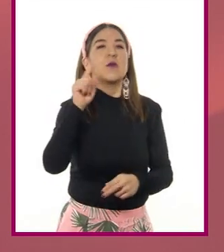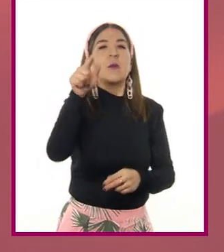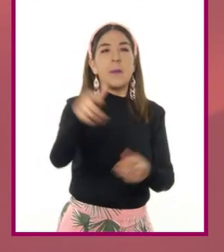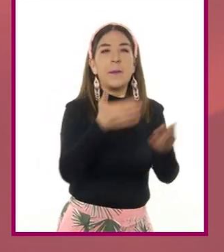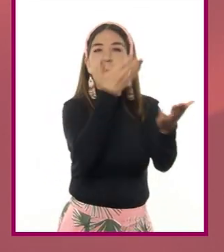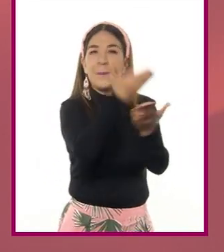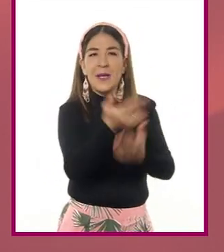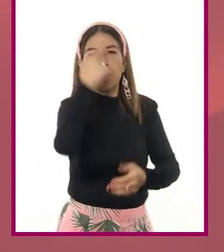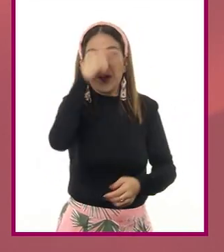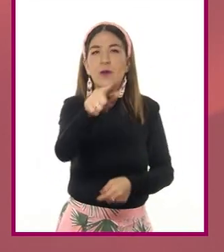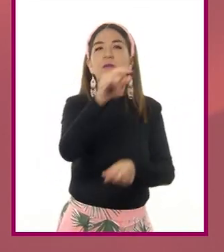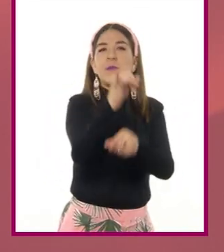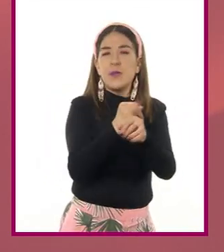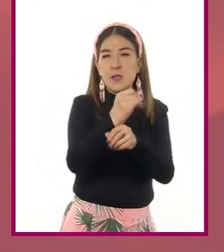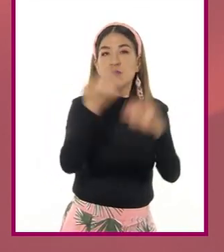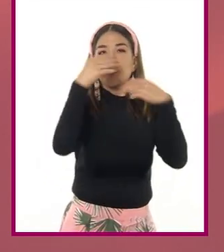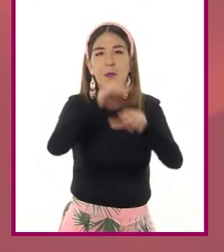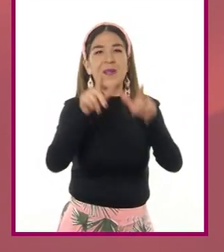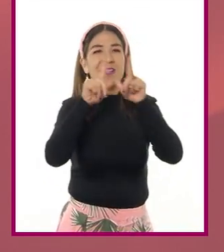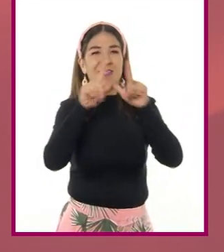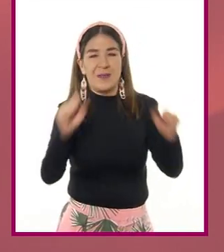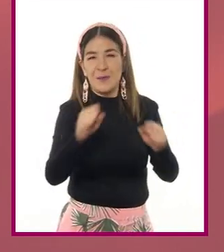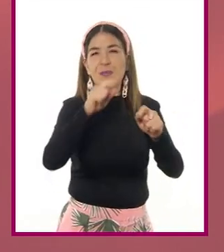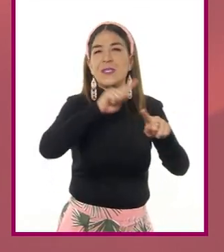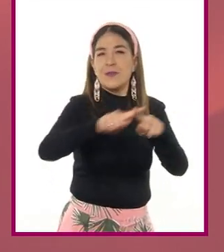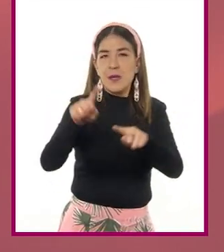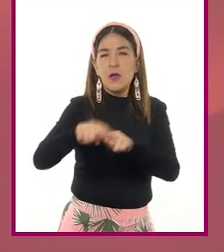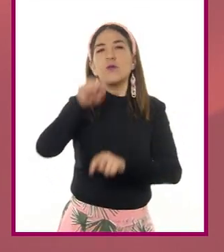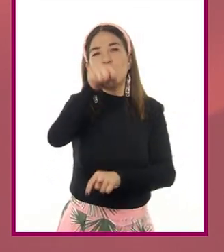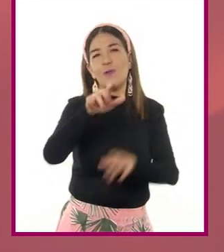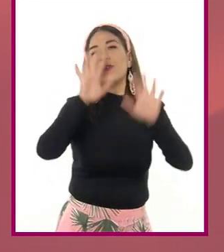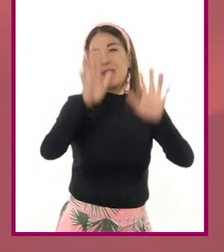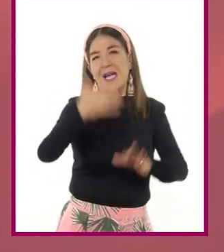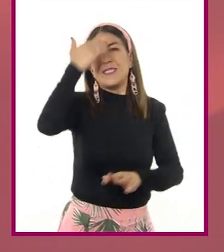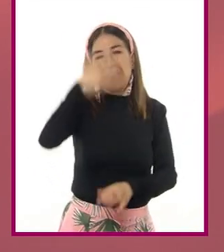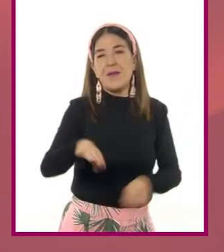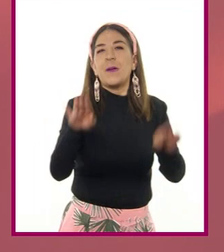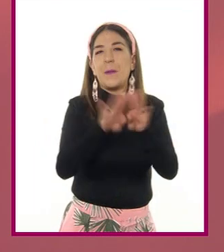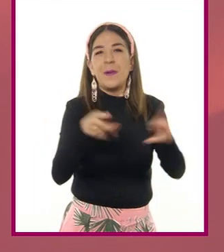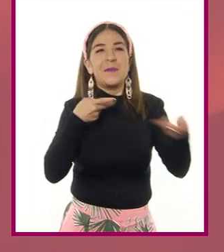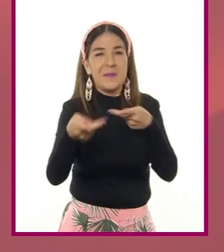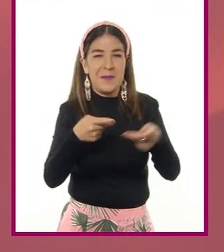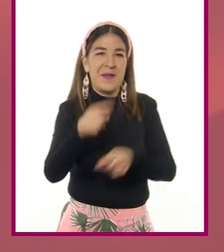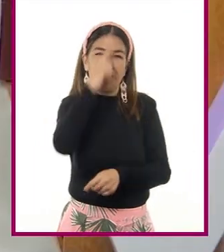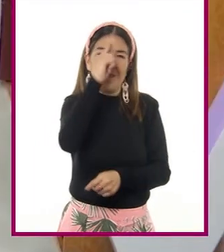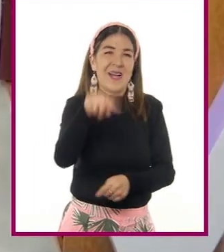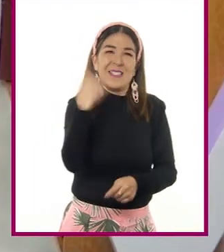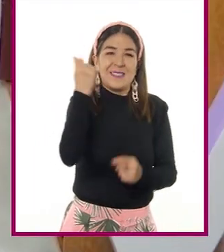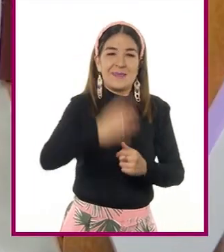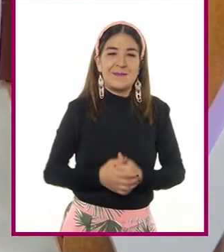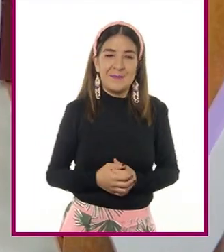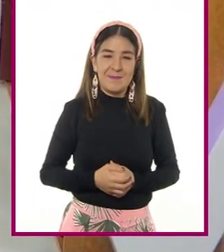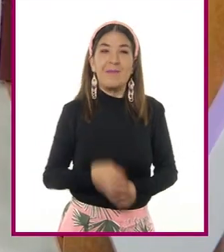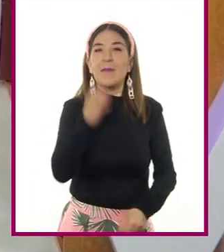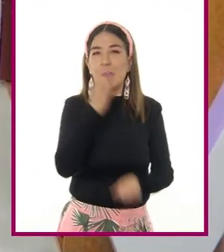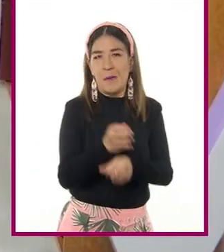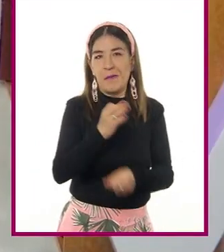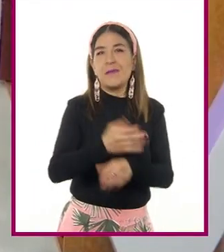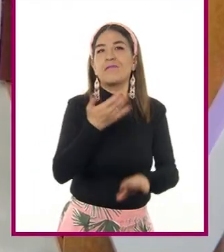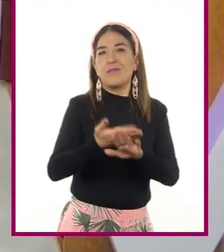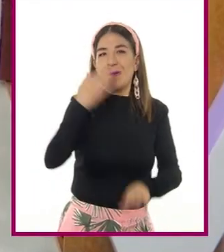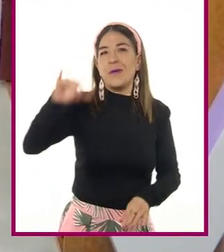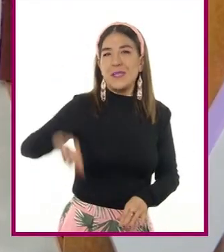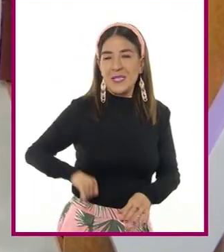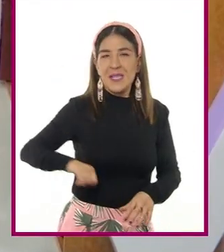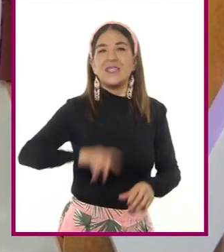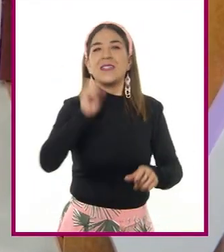investigar sobre la diversidad lingüística, ustedes ya sepan cómo hacerlo de manera sencilla. Ha sido muy interesante poder